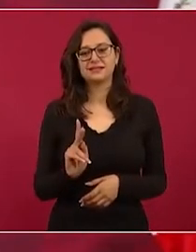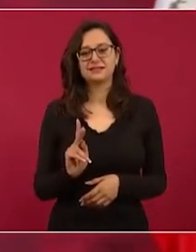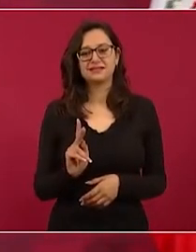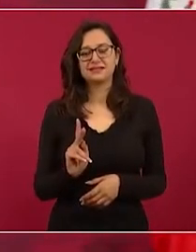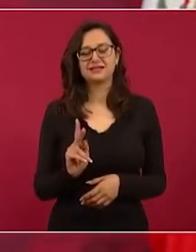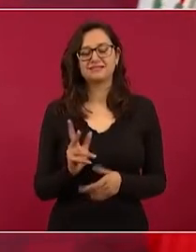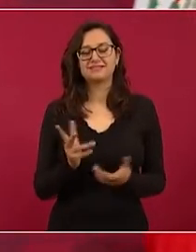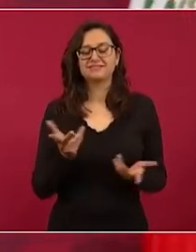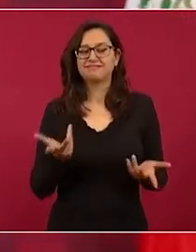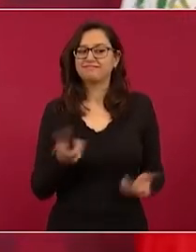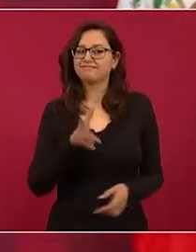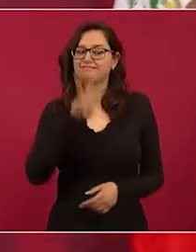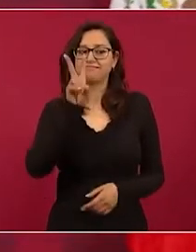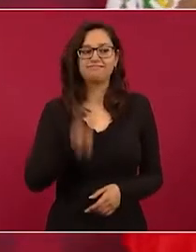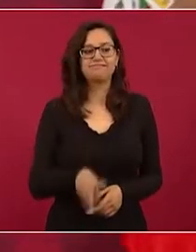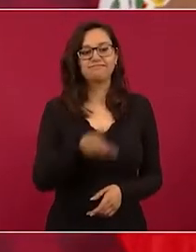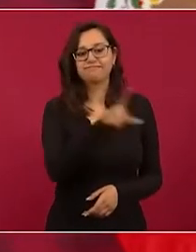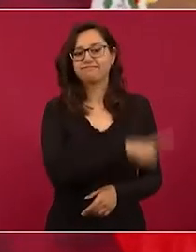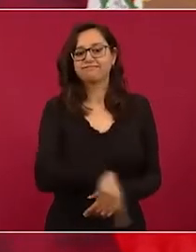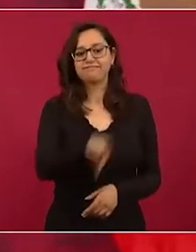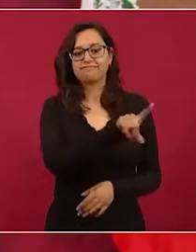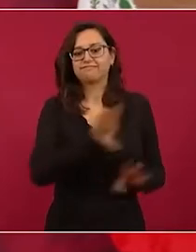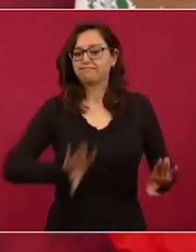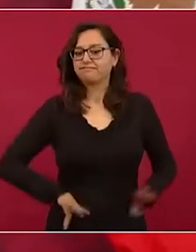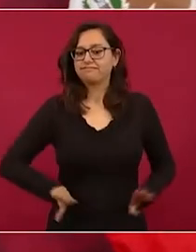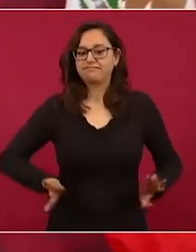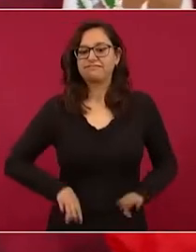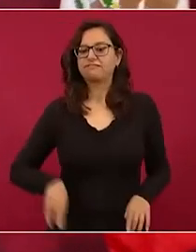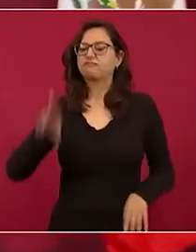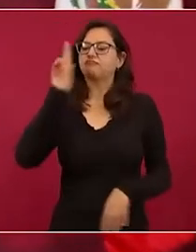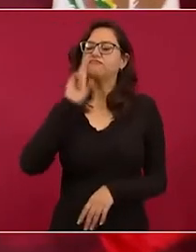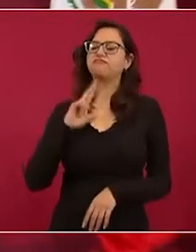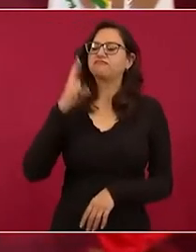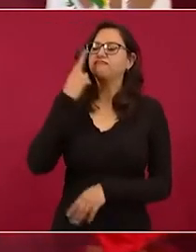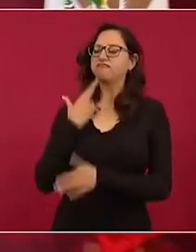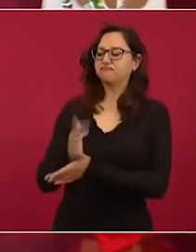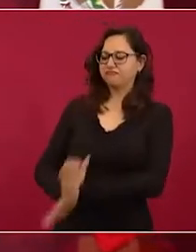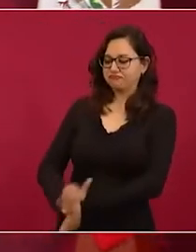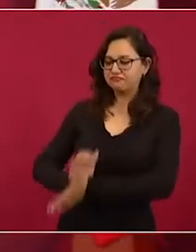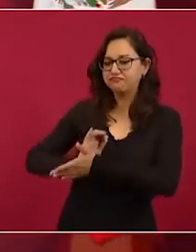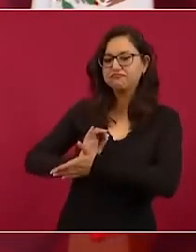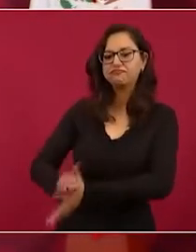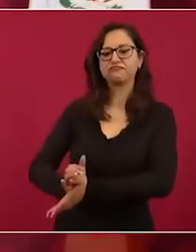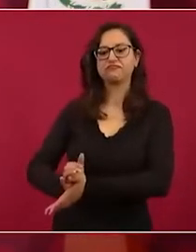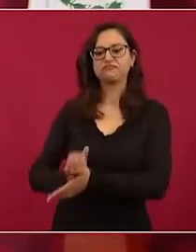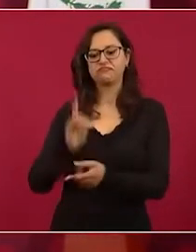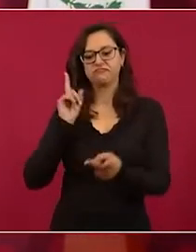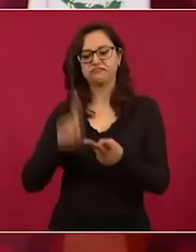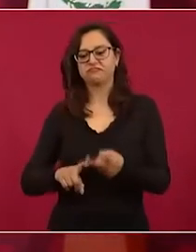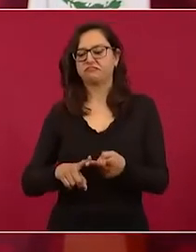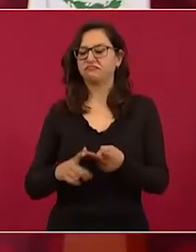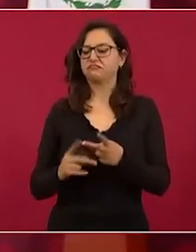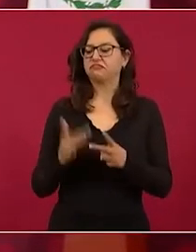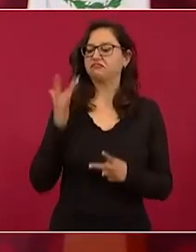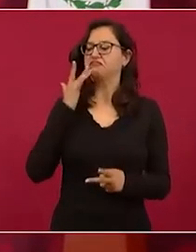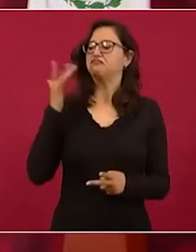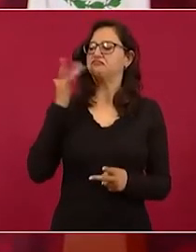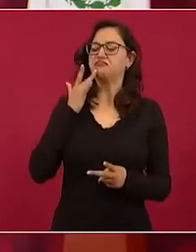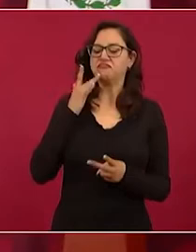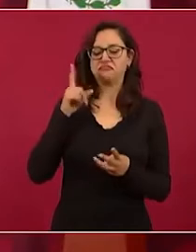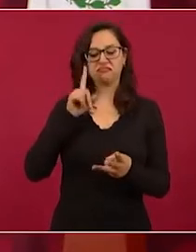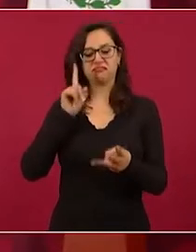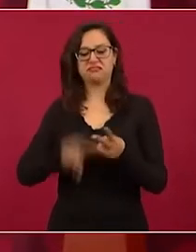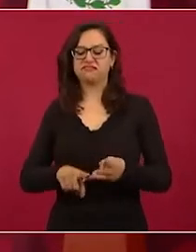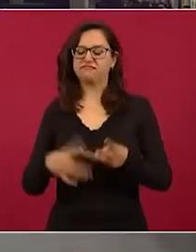es mucho el racismo, ¿sí? El clasismo y el coraje, ¿no? Entonces,